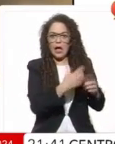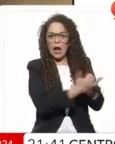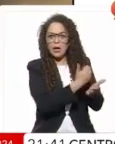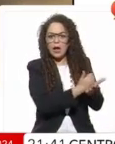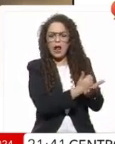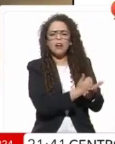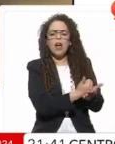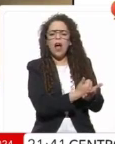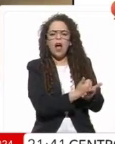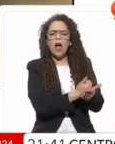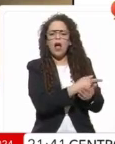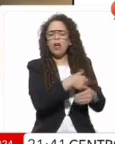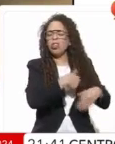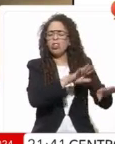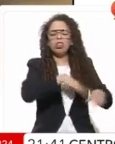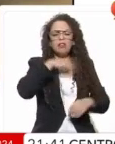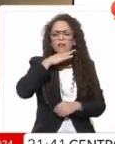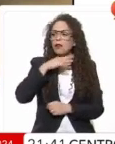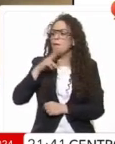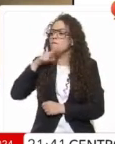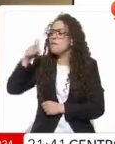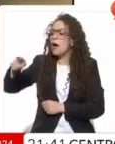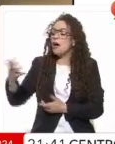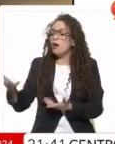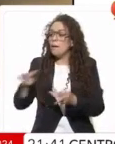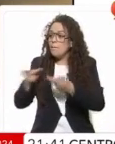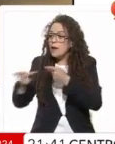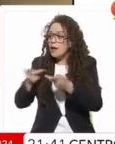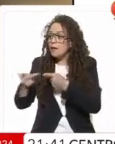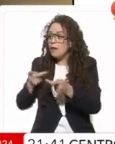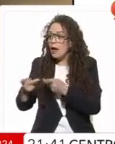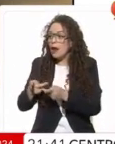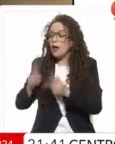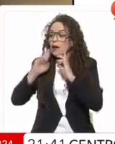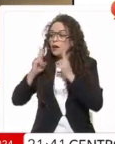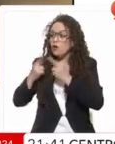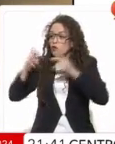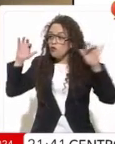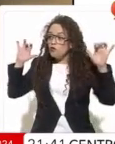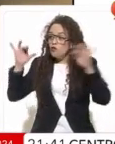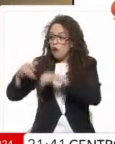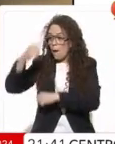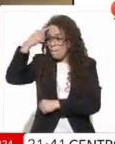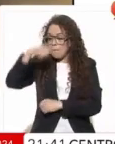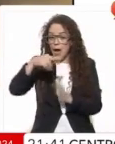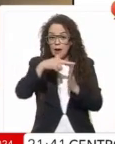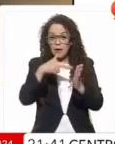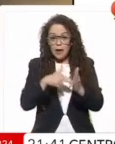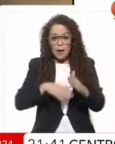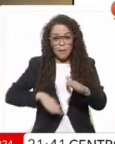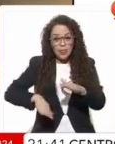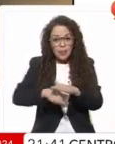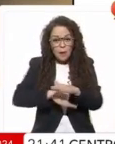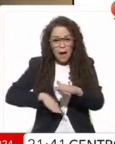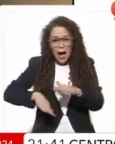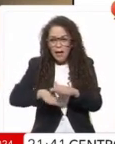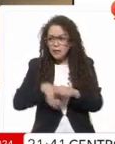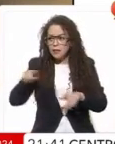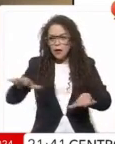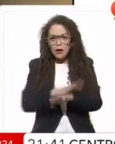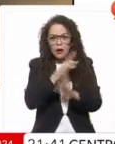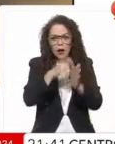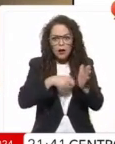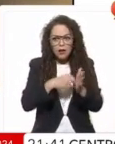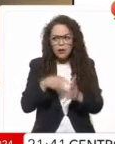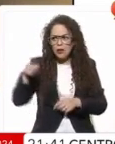dedicó a organizar una asamblea para cambiar los documentos básicos a pesar y a sabiendas de que está